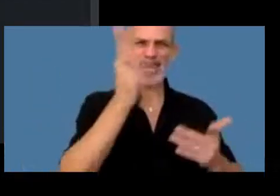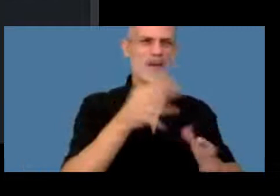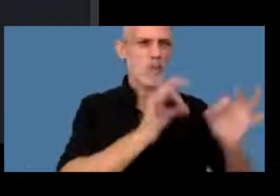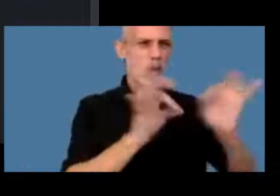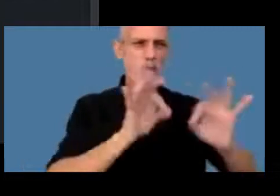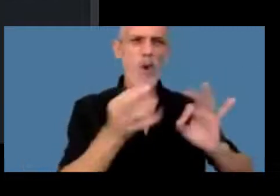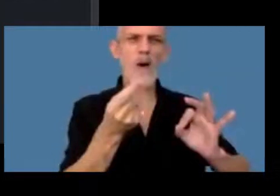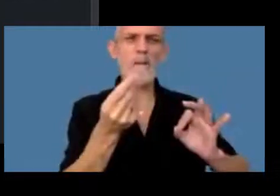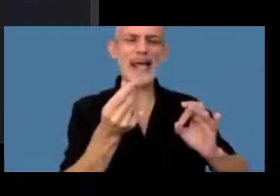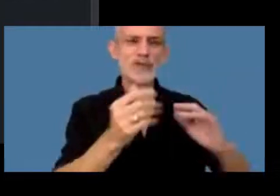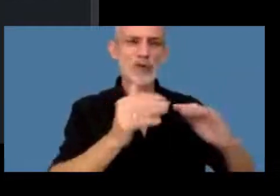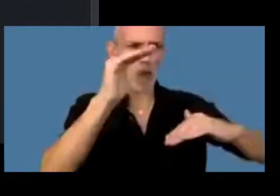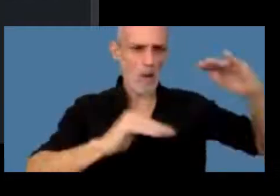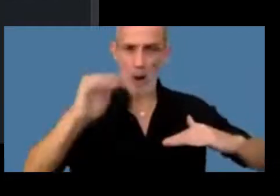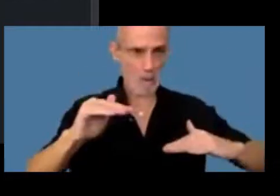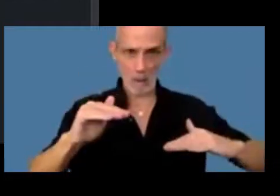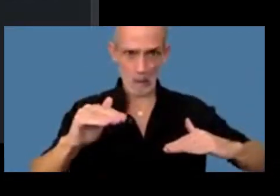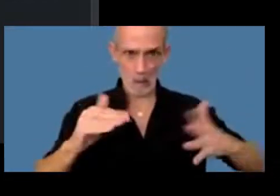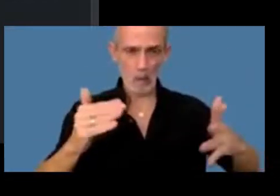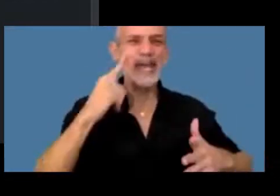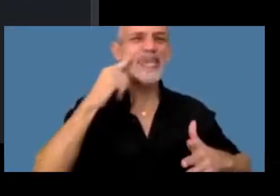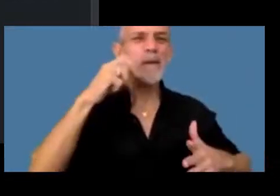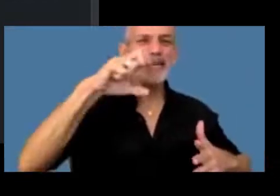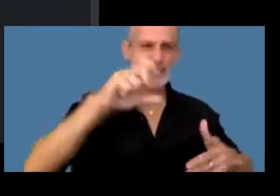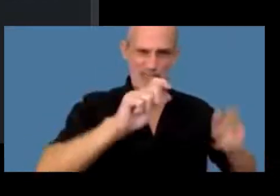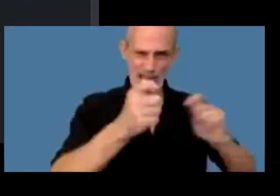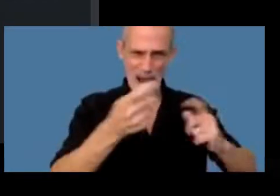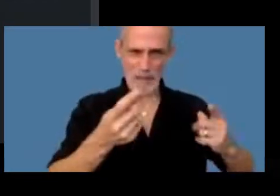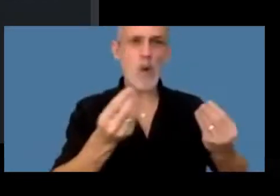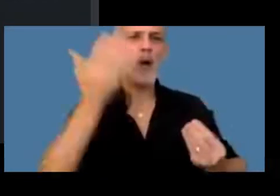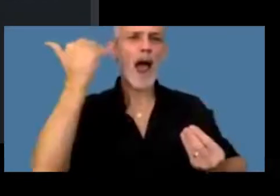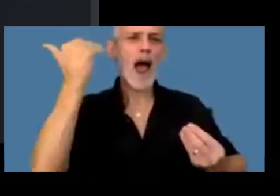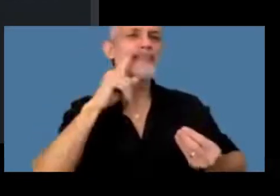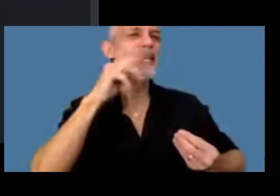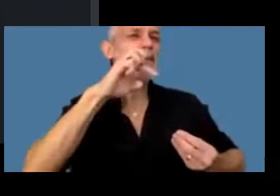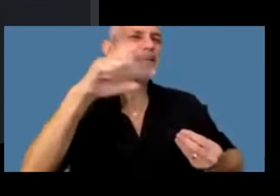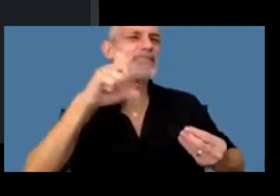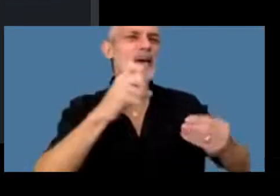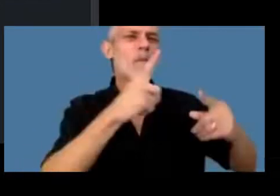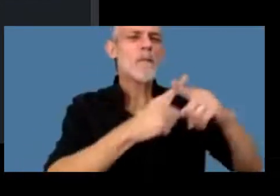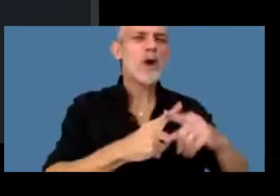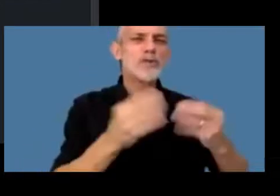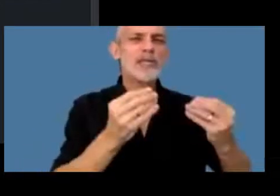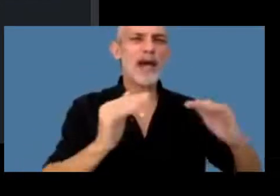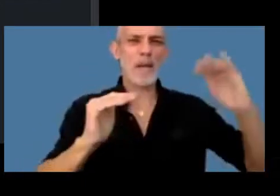digamos. El IPC se cambió porque en realidad era menor a la evaluación del